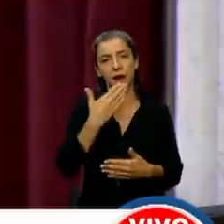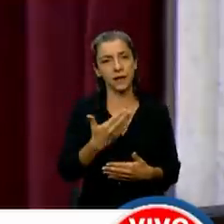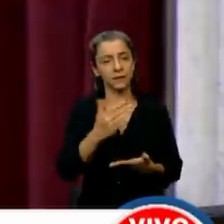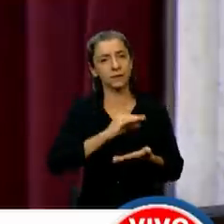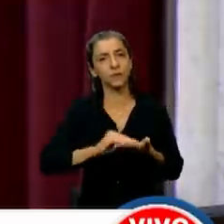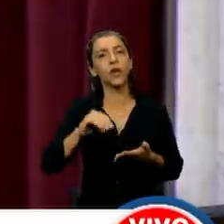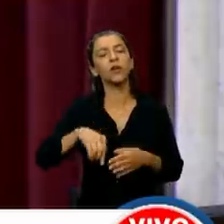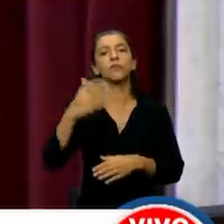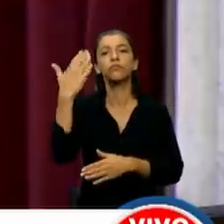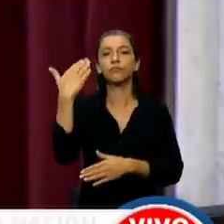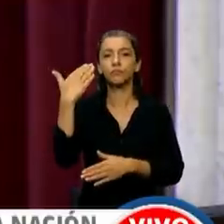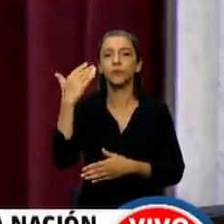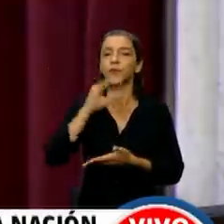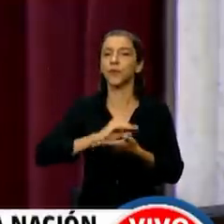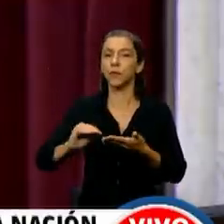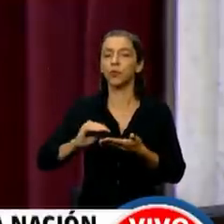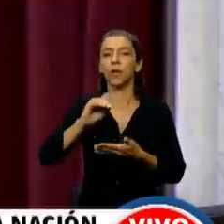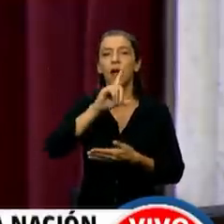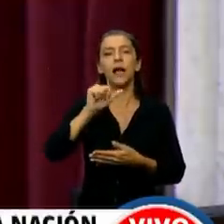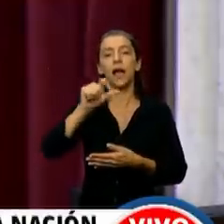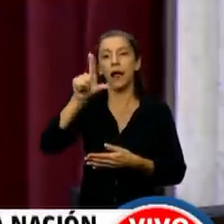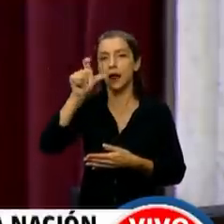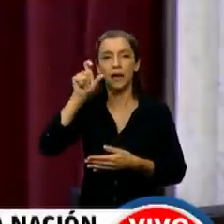palabra la diputada amelia galetti